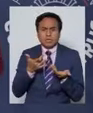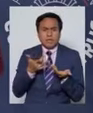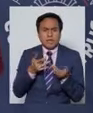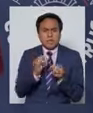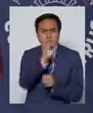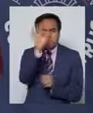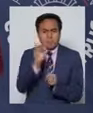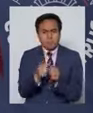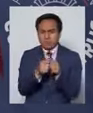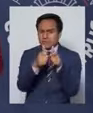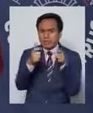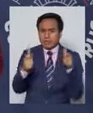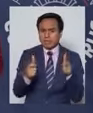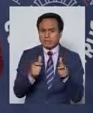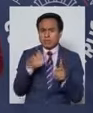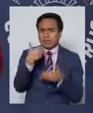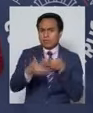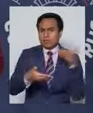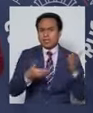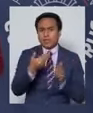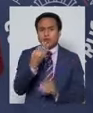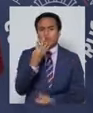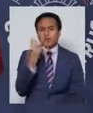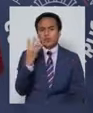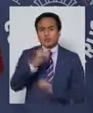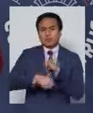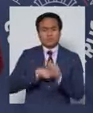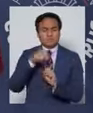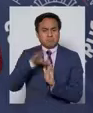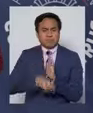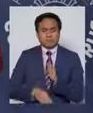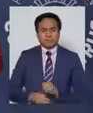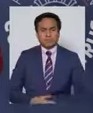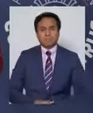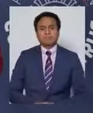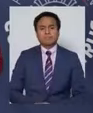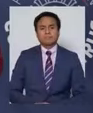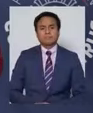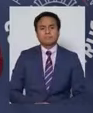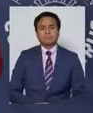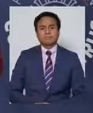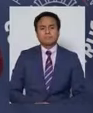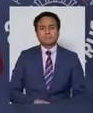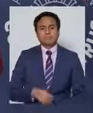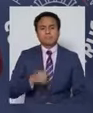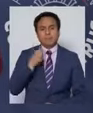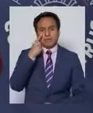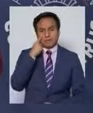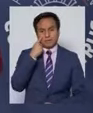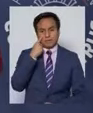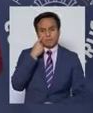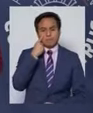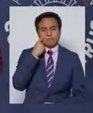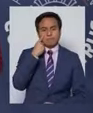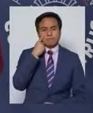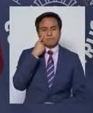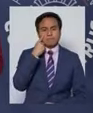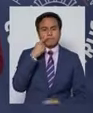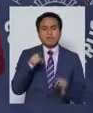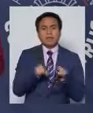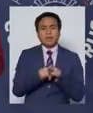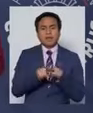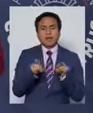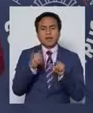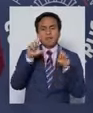gran porcentaje de contagiados menores de 44 años? A ver, Efectivamente, hay una proporción, como usted menciona,